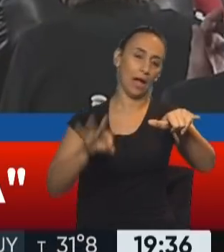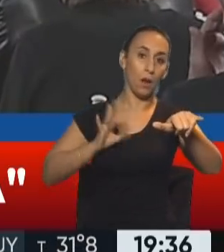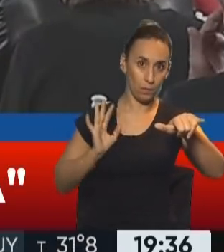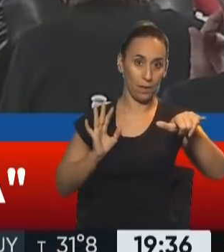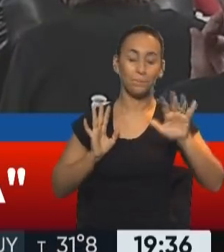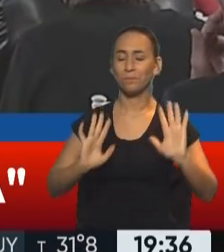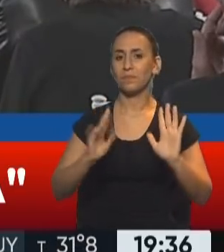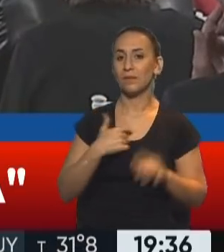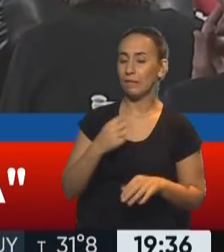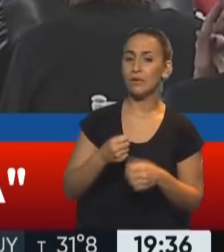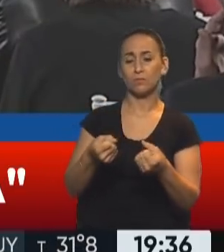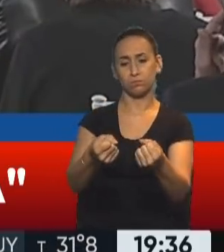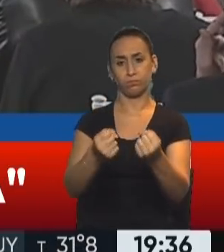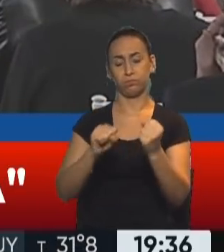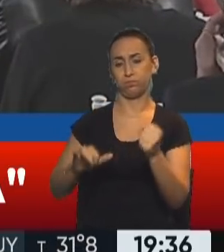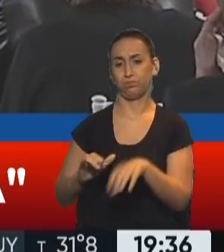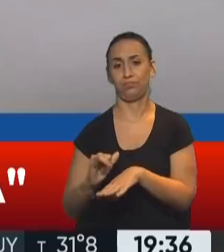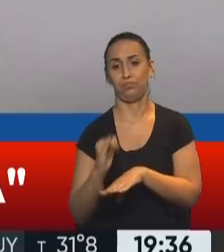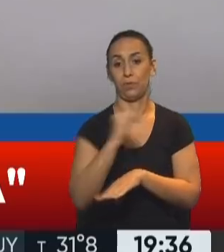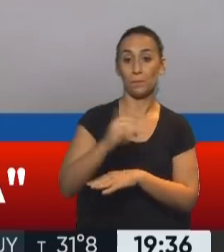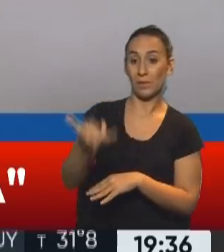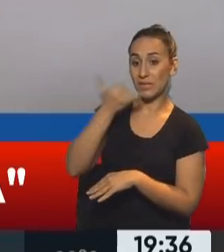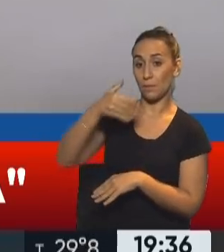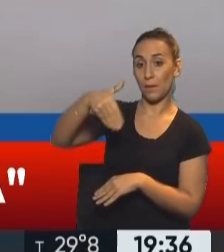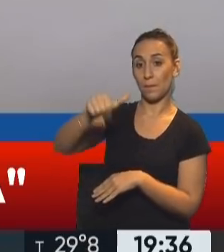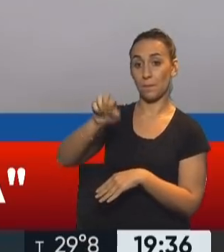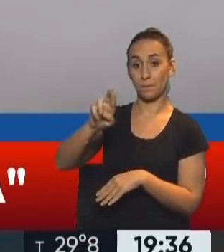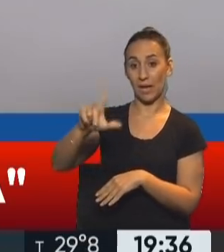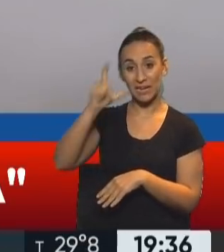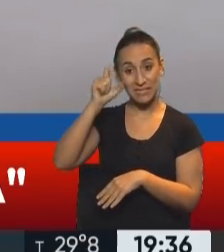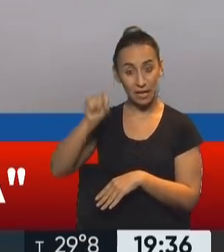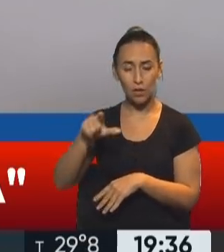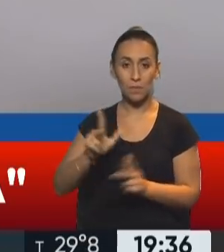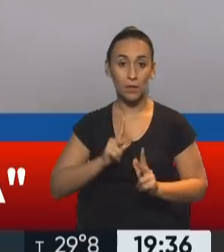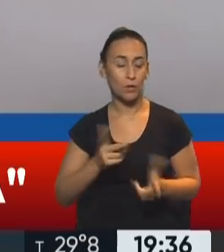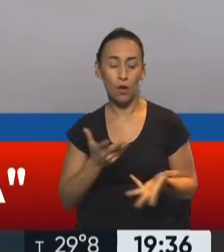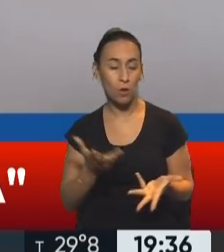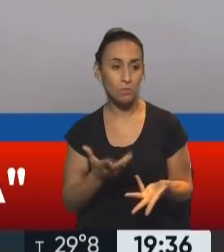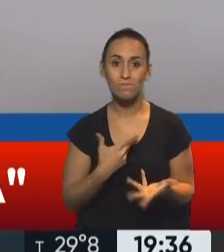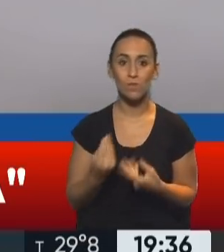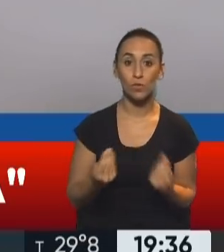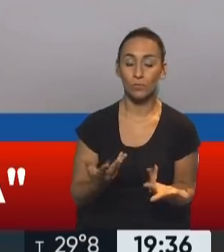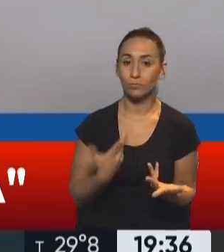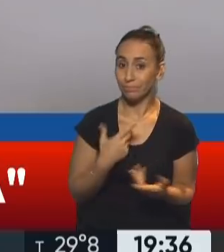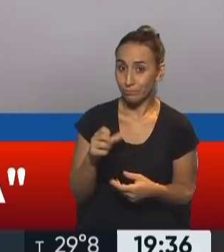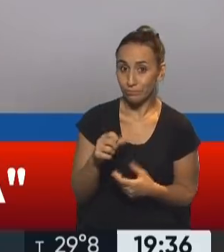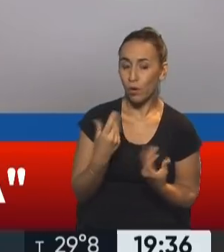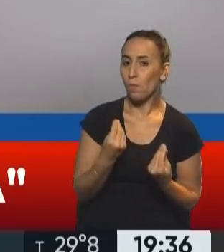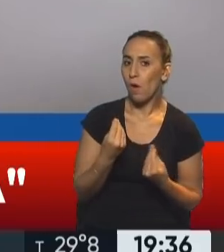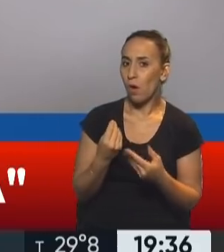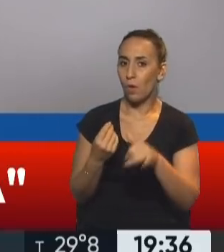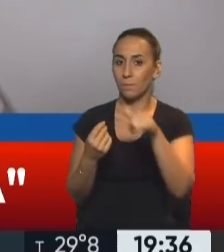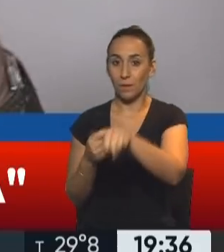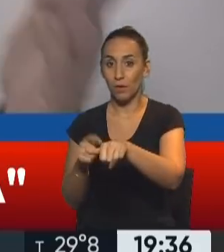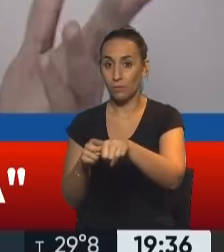hacerlo despegar, me llamaba Marcelo Ebrard y me decía, pero no consigo cómo hacerlos salir, porque